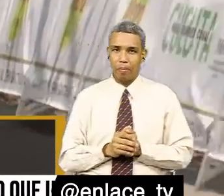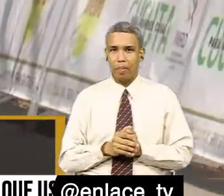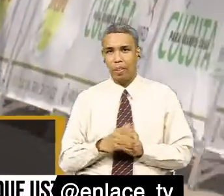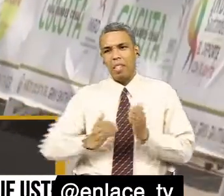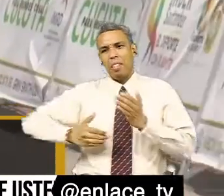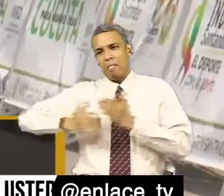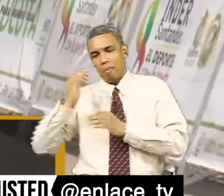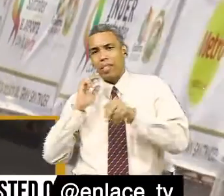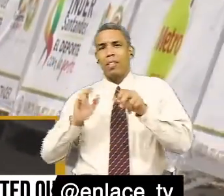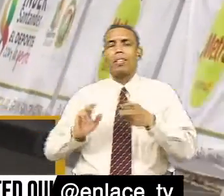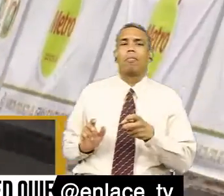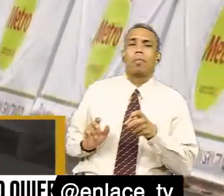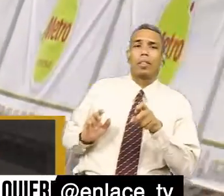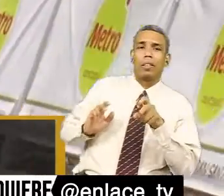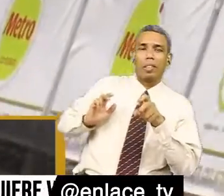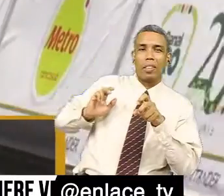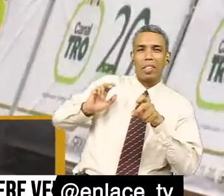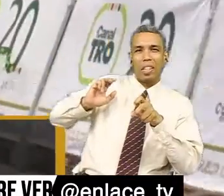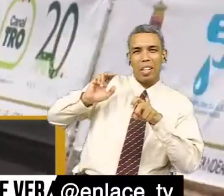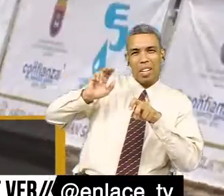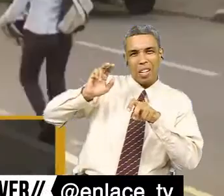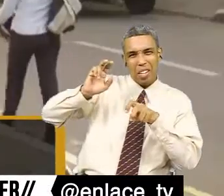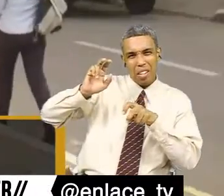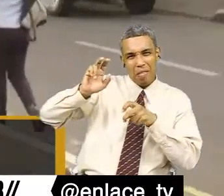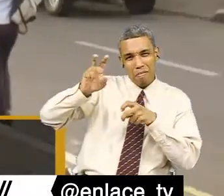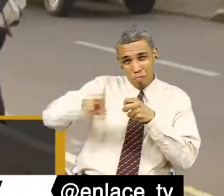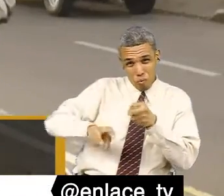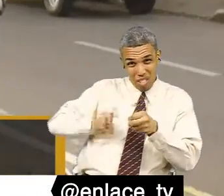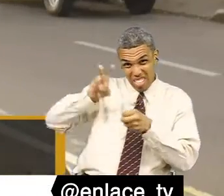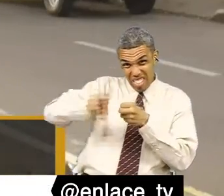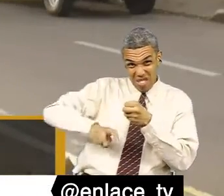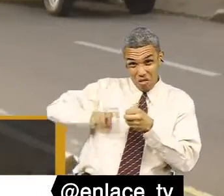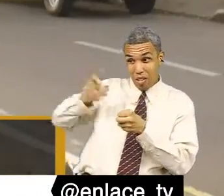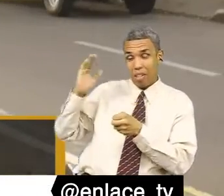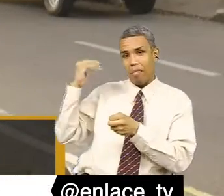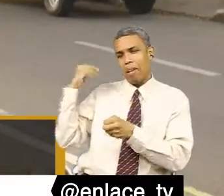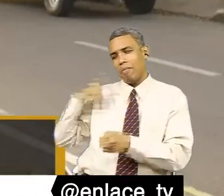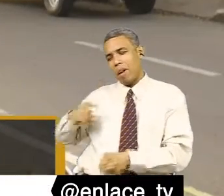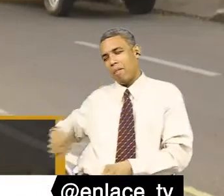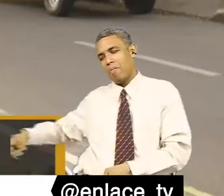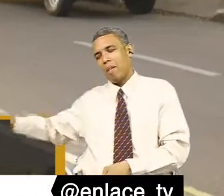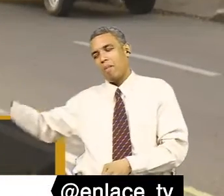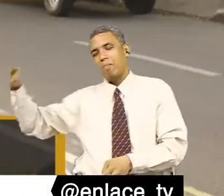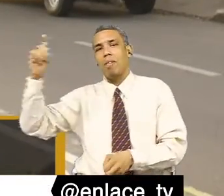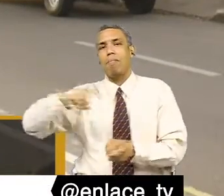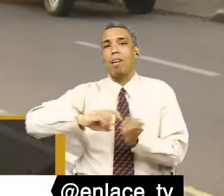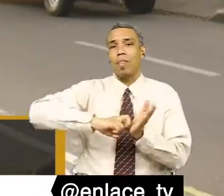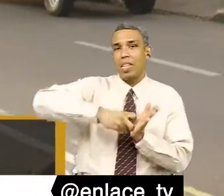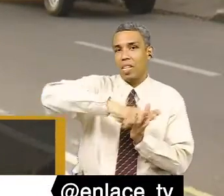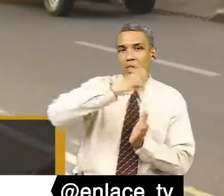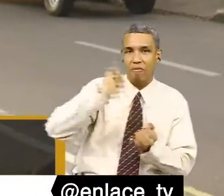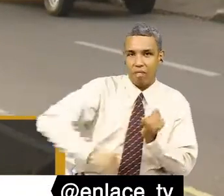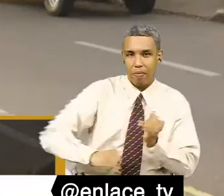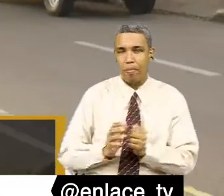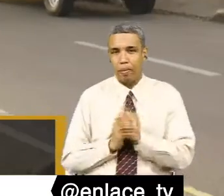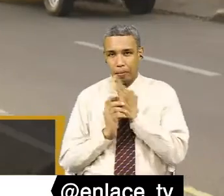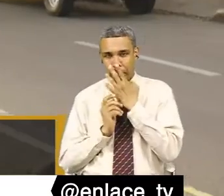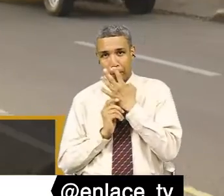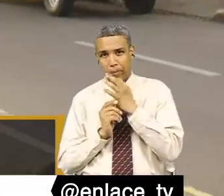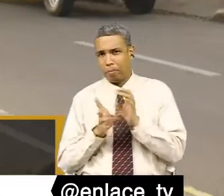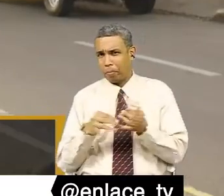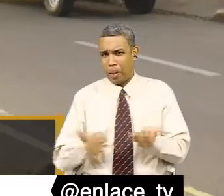Se esperan pedalistas de todo el país. Santander en estos momentos ciclísticamente pues no anda en sus mejores momentos.